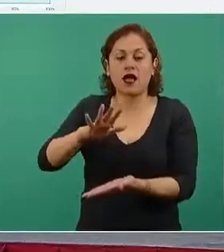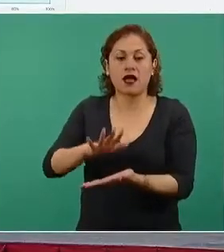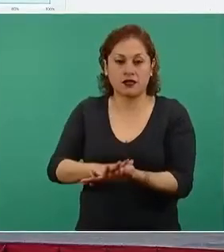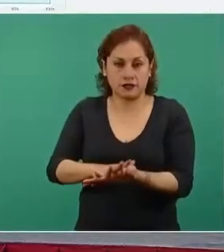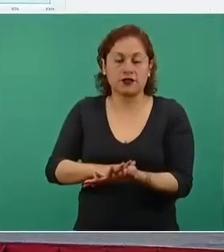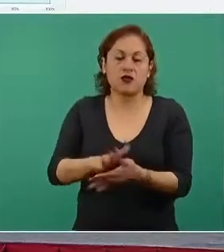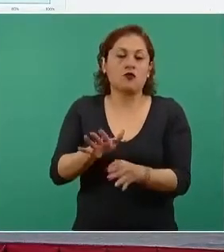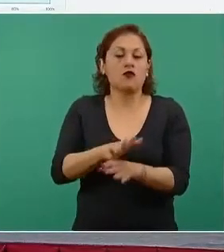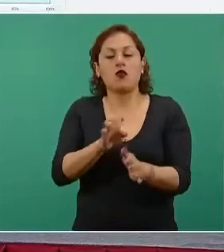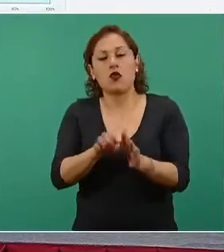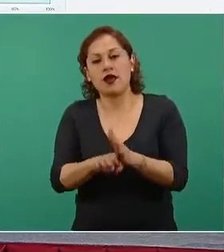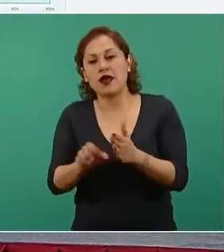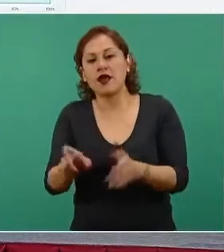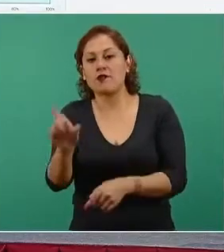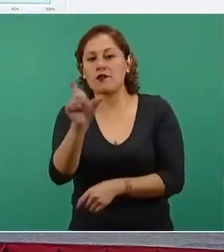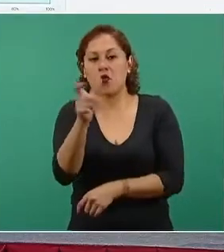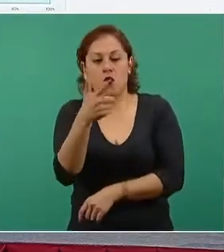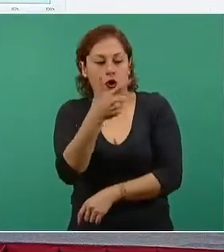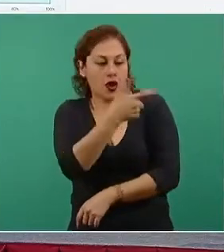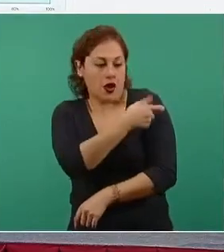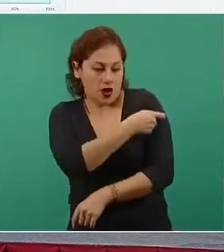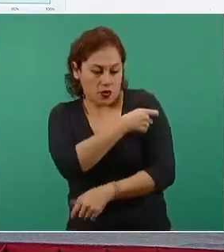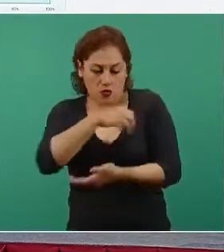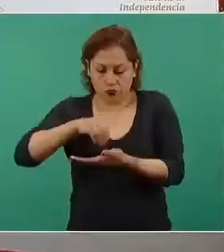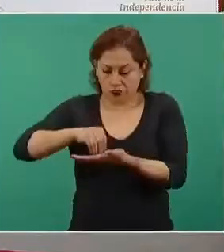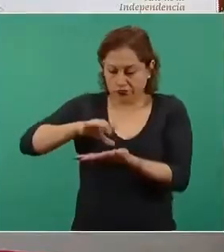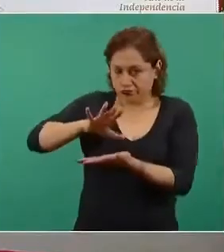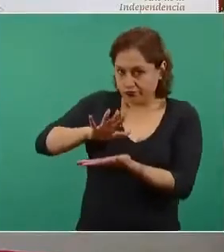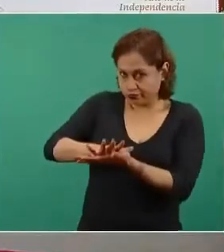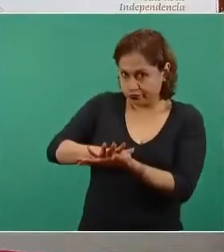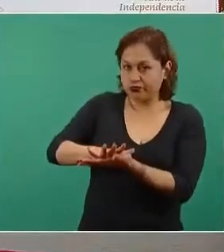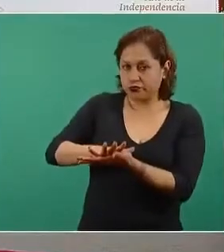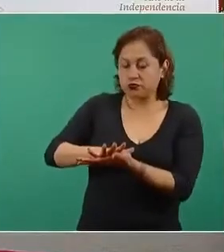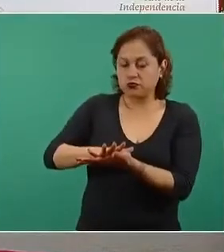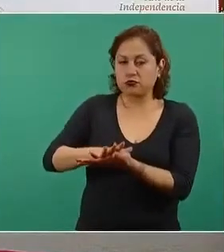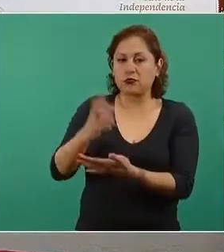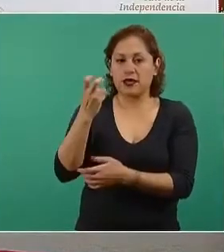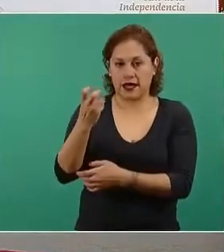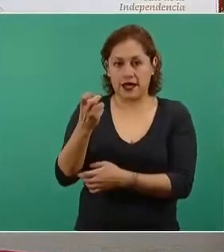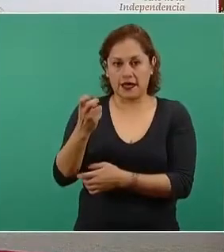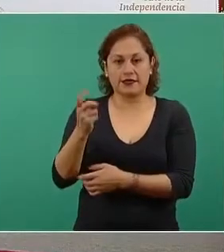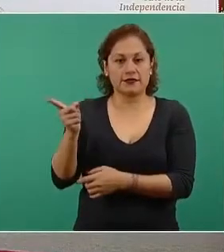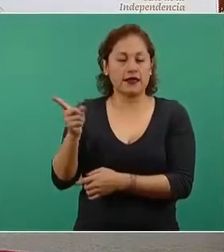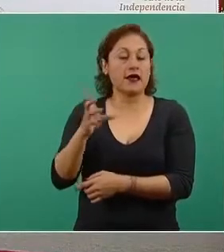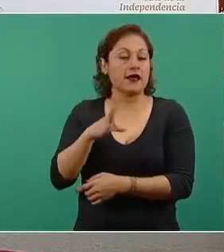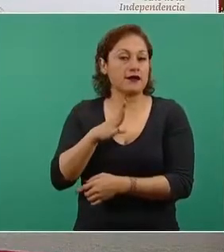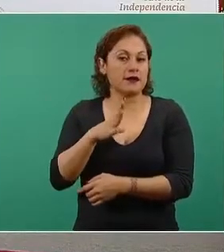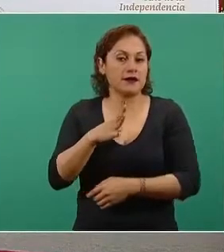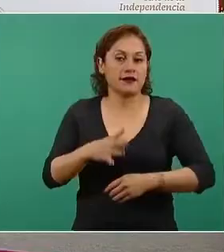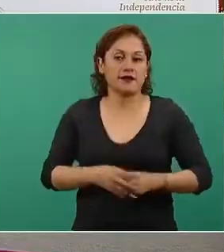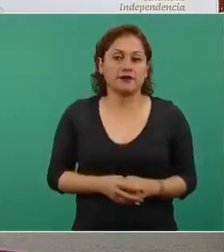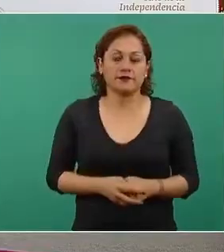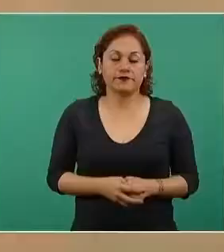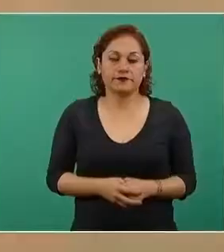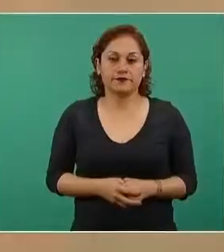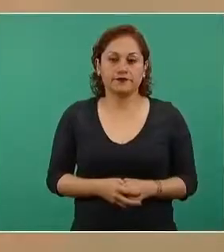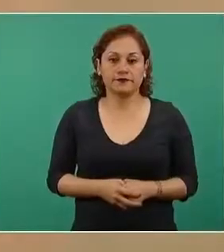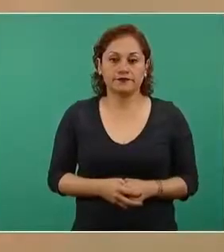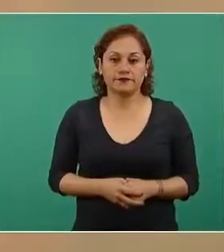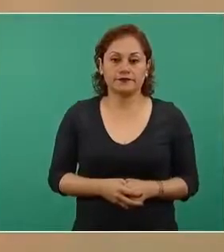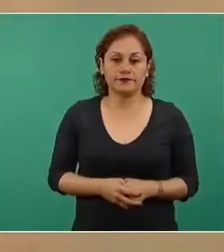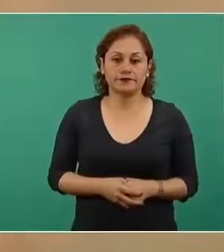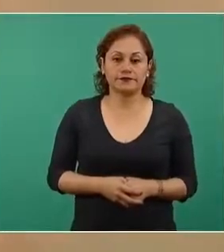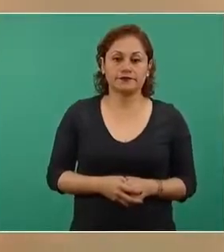de aplicar la vacuna o en momentos posteriores, pues tenemos el registro o el reporte de los esquemas